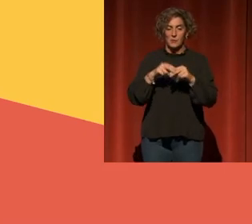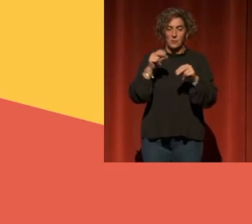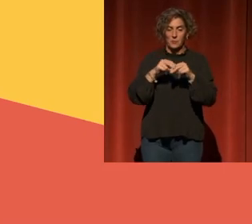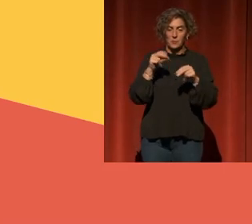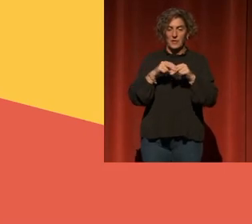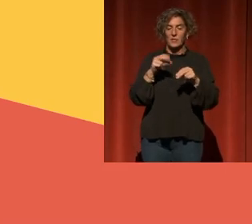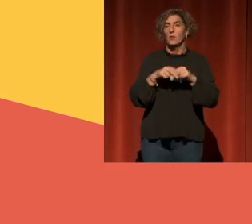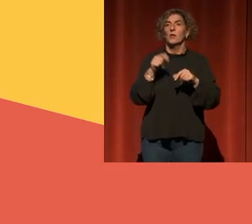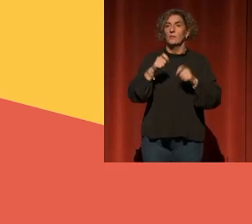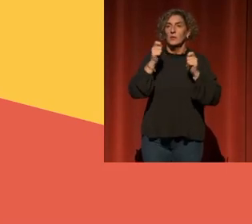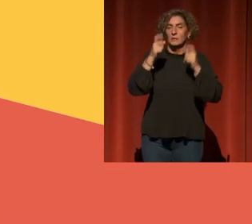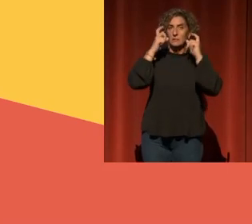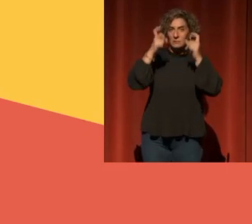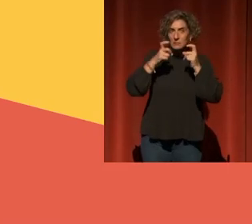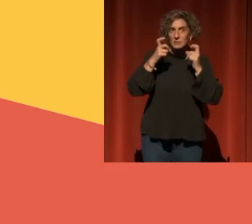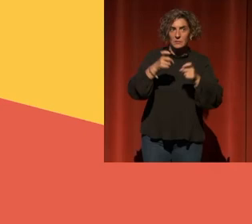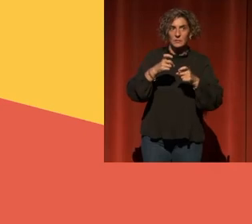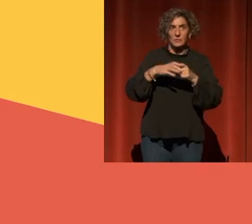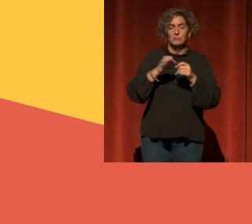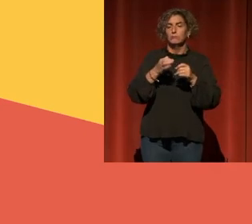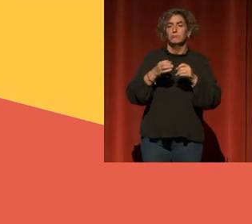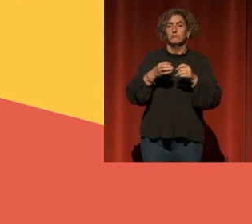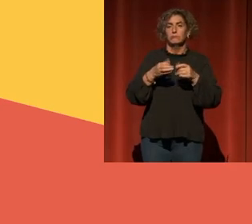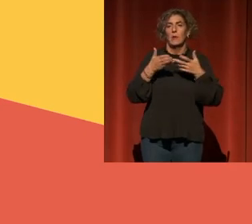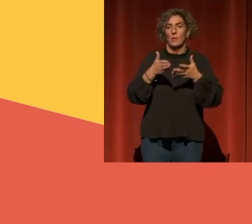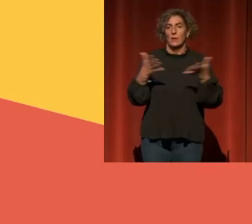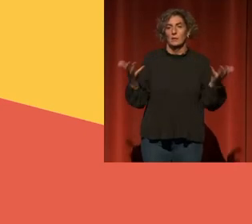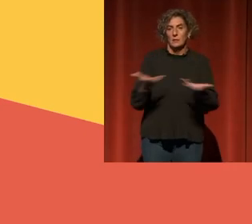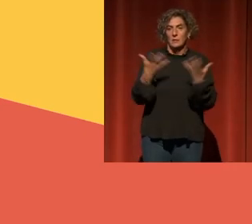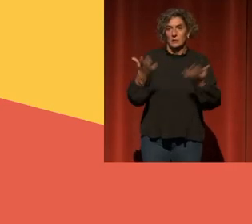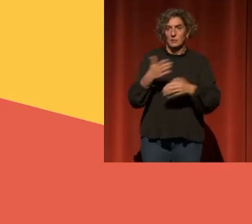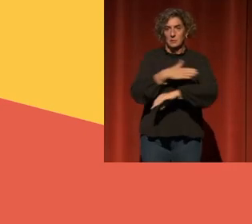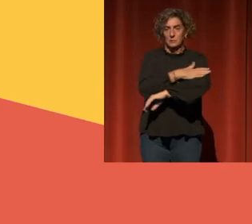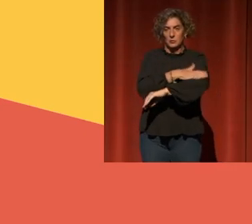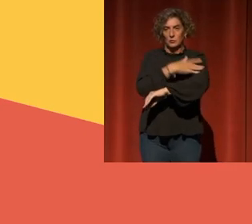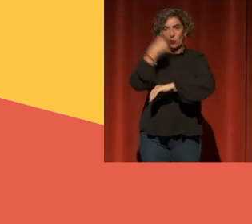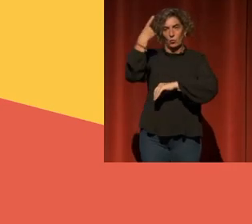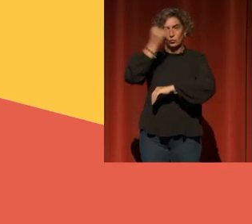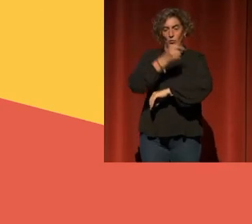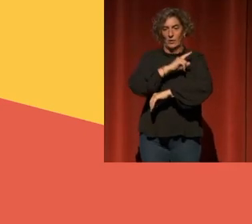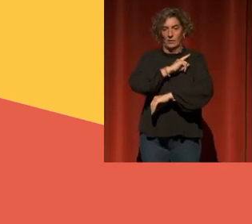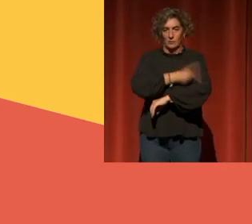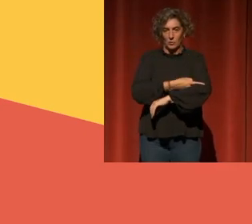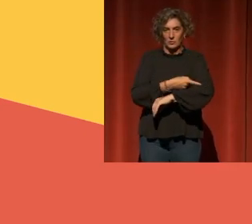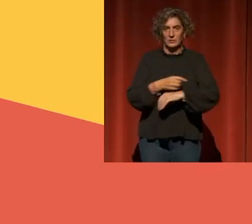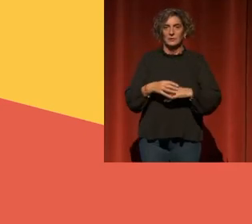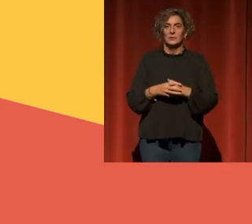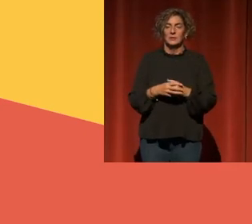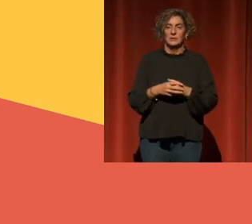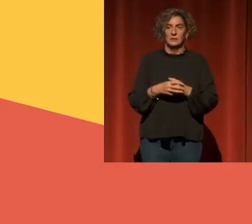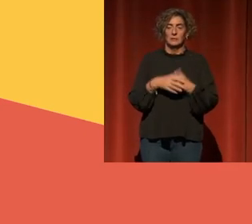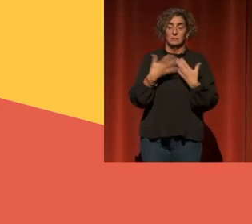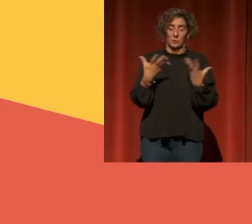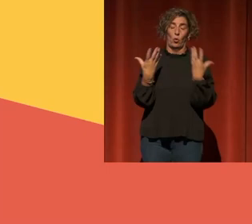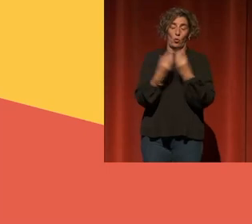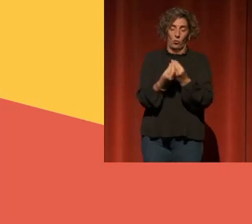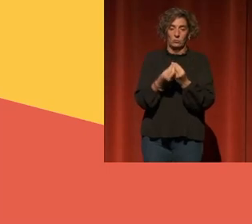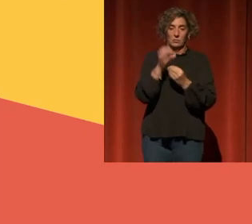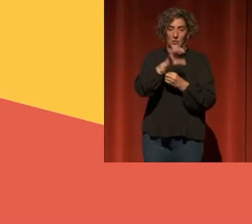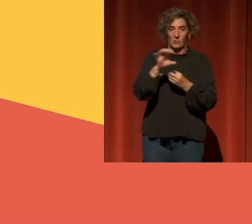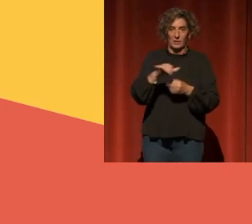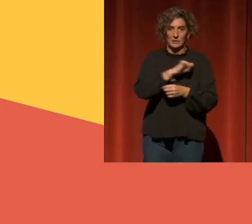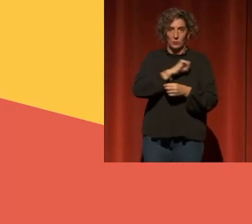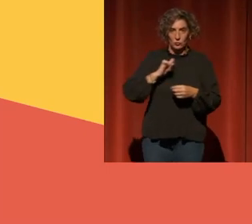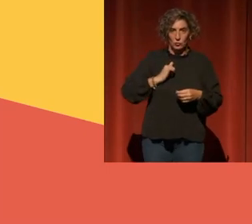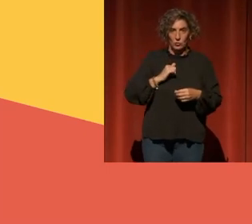impulsado por el Ministerio de cultura y deporte en coordinación con las comunidades autónomas eh Y bueno hay un par de